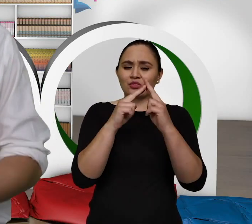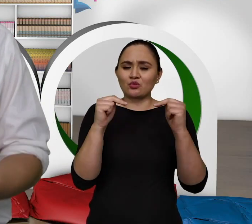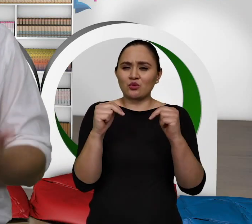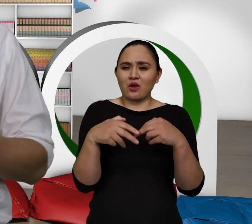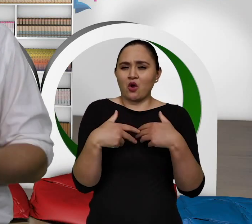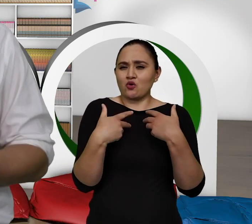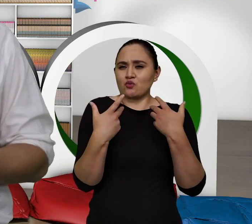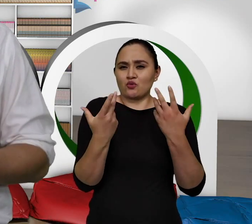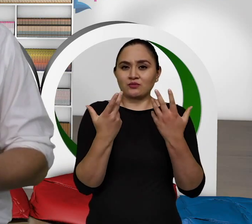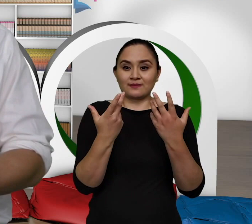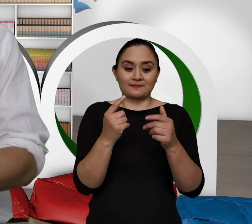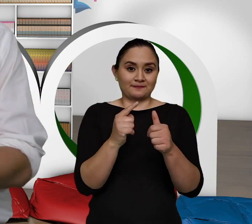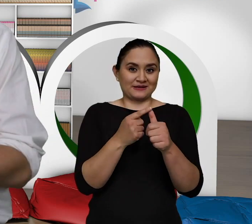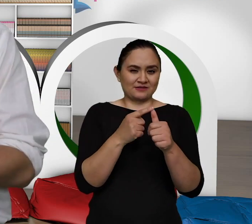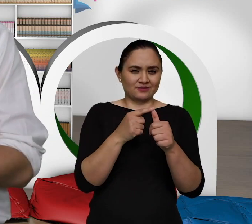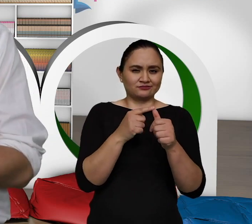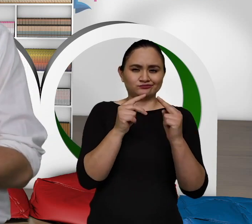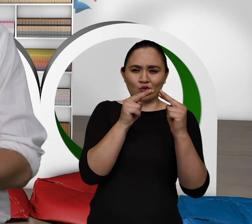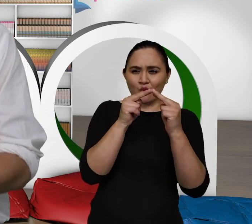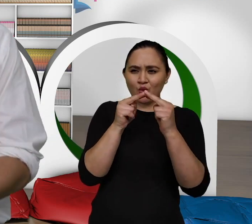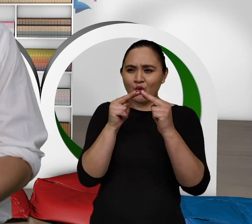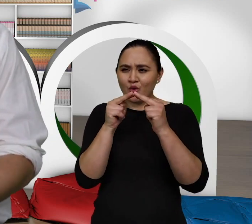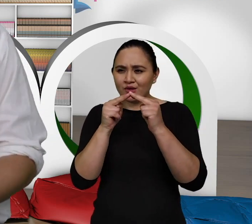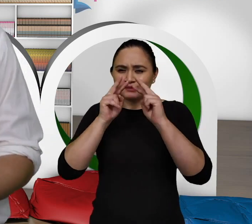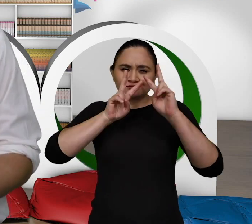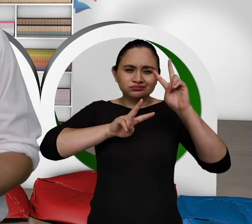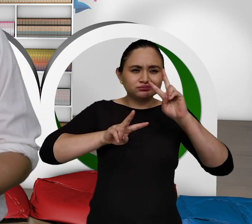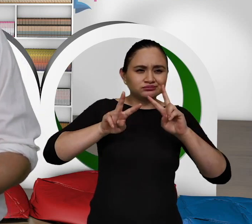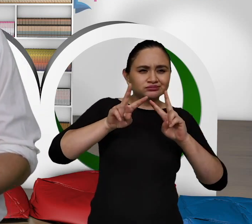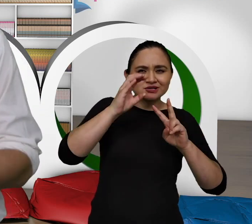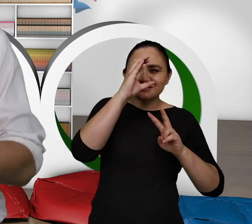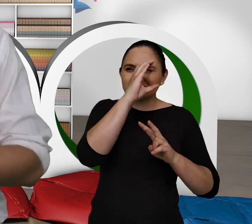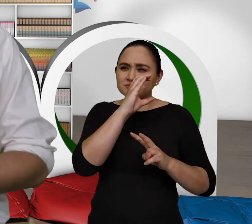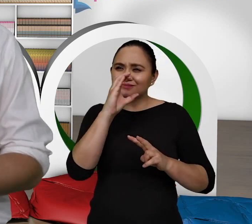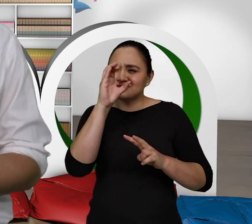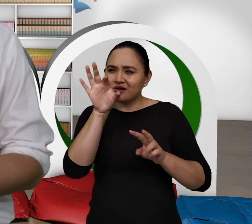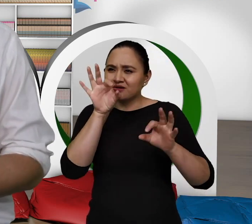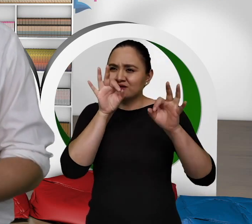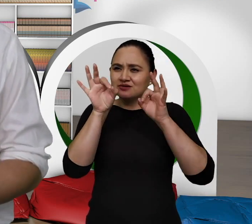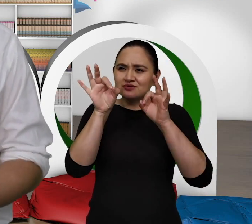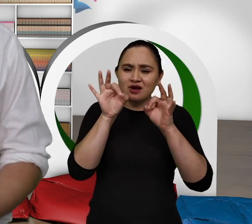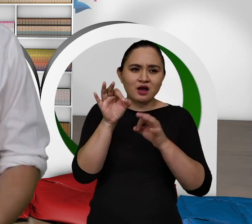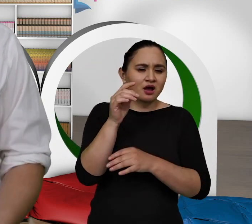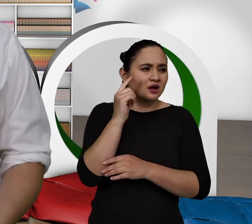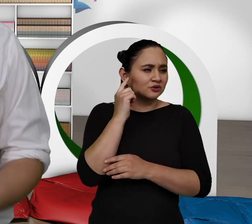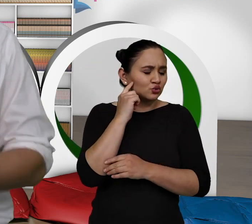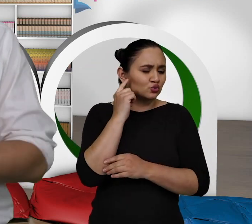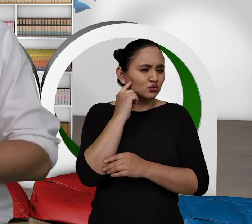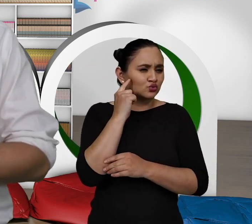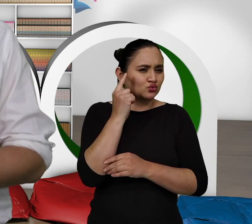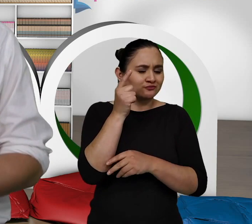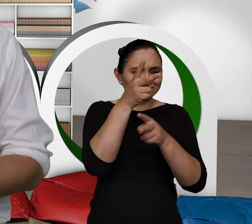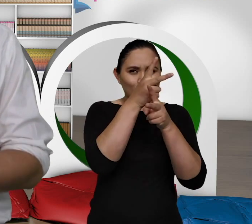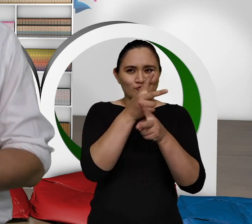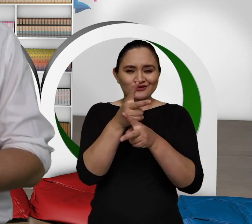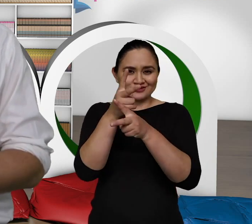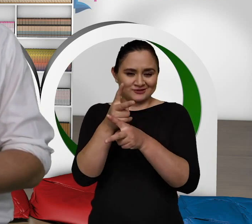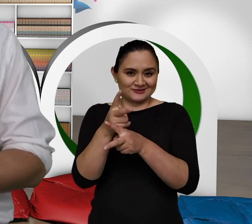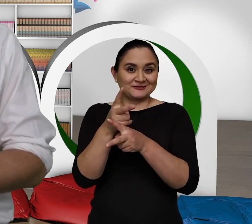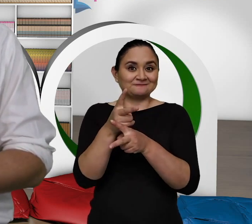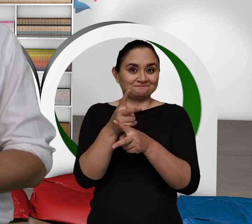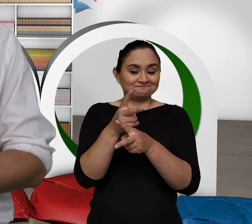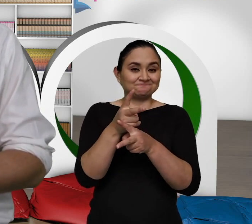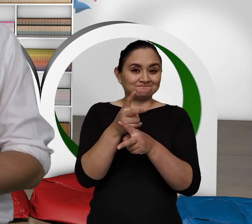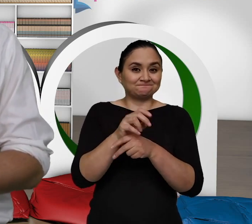naturaleza es conociéndola, explorándola, escuchándola y protegiéndola. En ese sentido, pocos